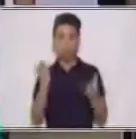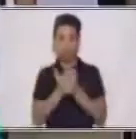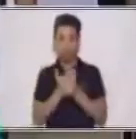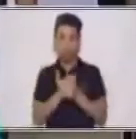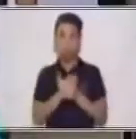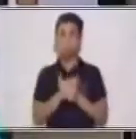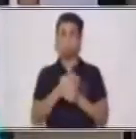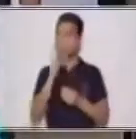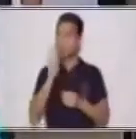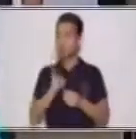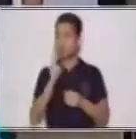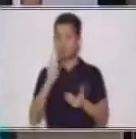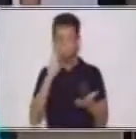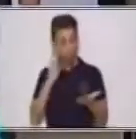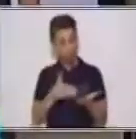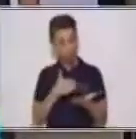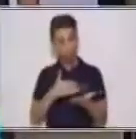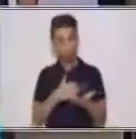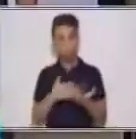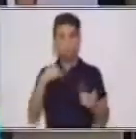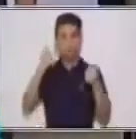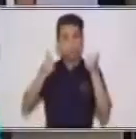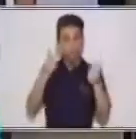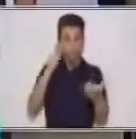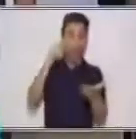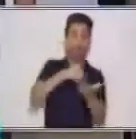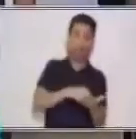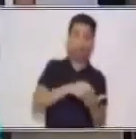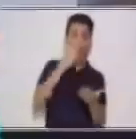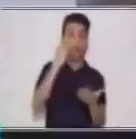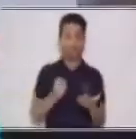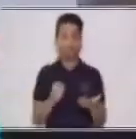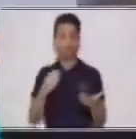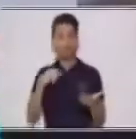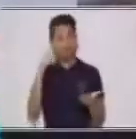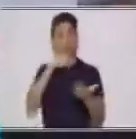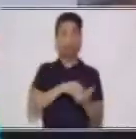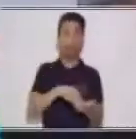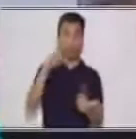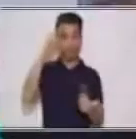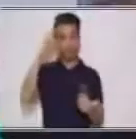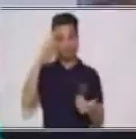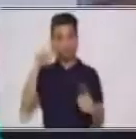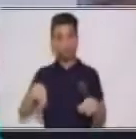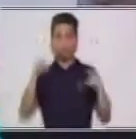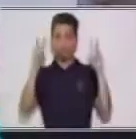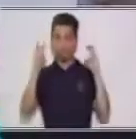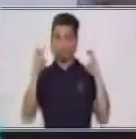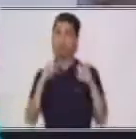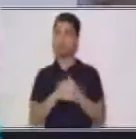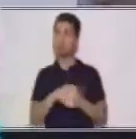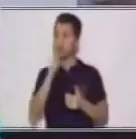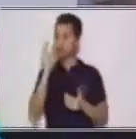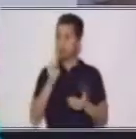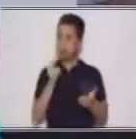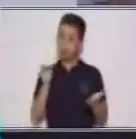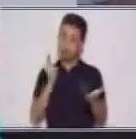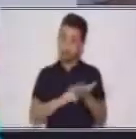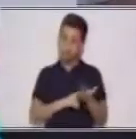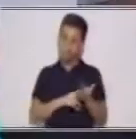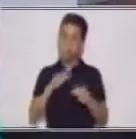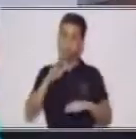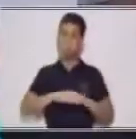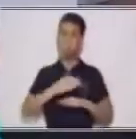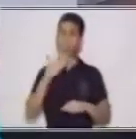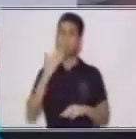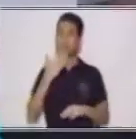va a servir siempre para consultarlo y para poder recordar todos los temas que hemos visto y poder aplicarlo con mayor facilidad a